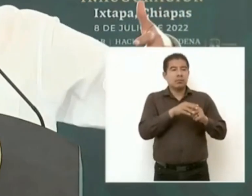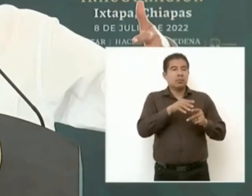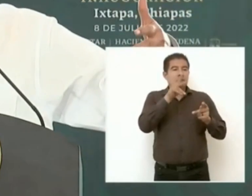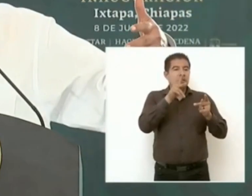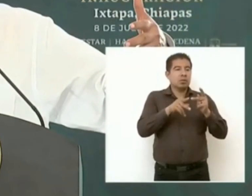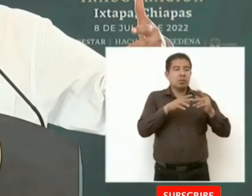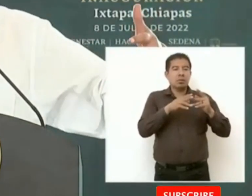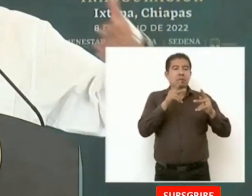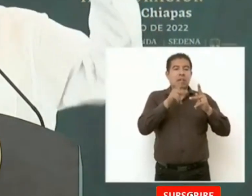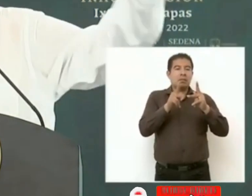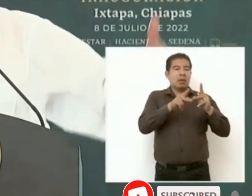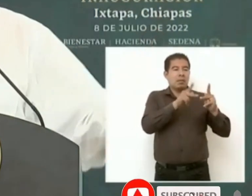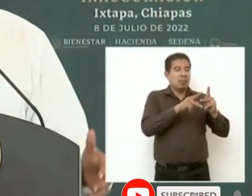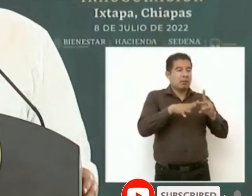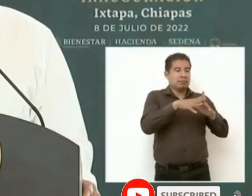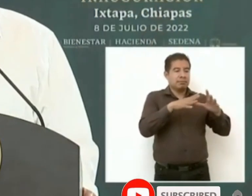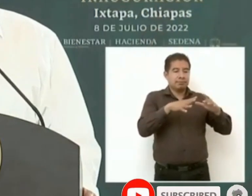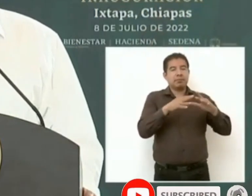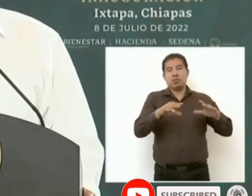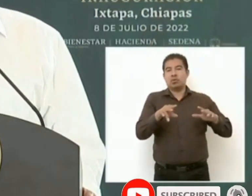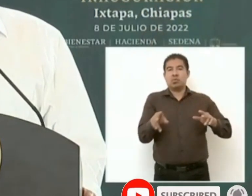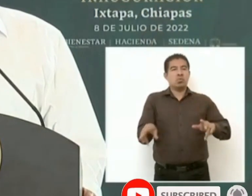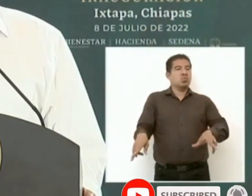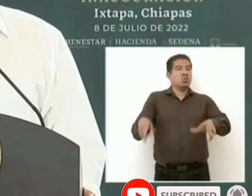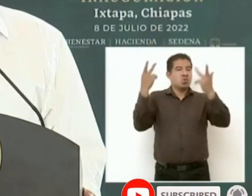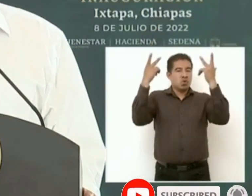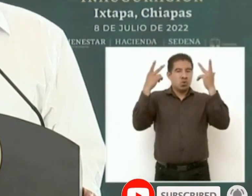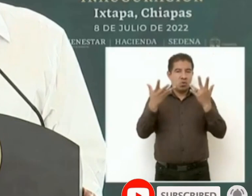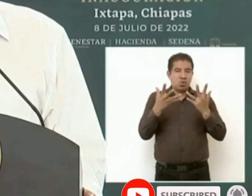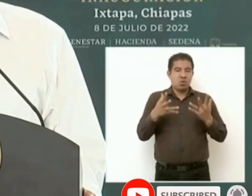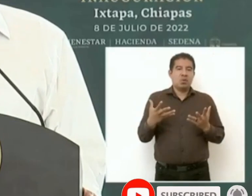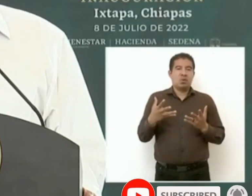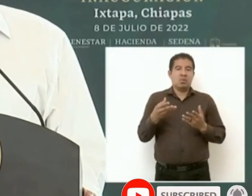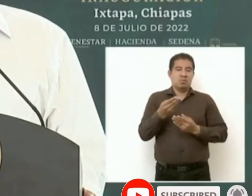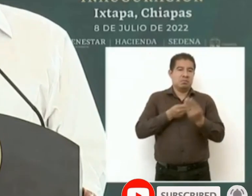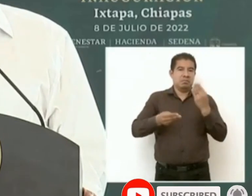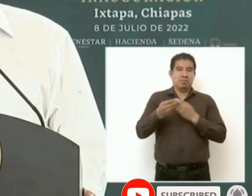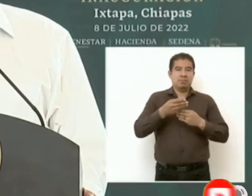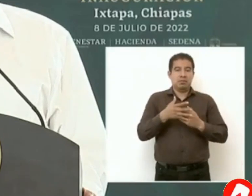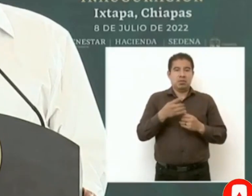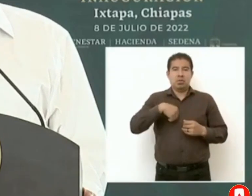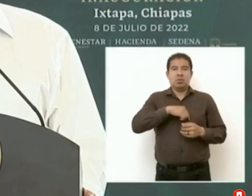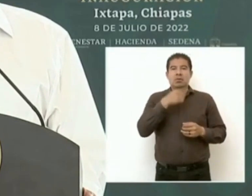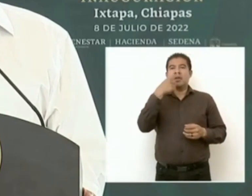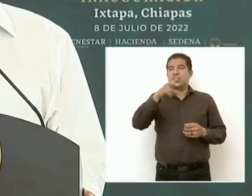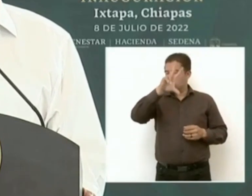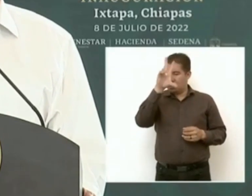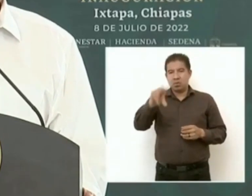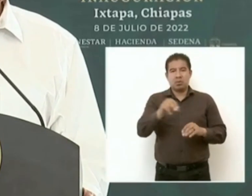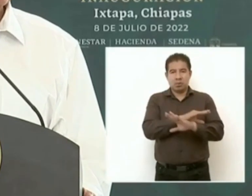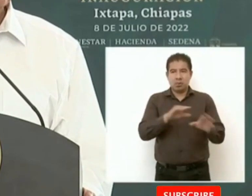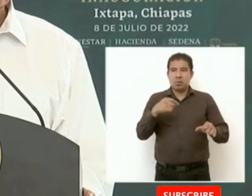fraccionar y iban a hacer su agosto. Entonces dijimos, no. Se hizo